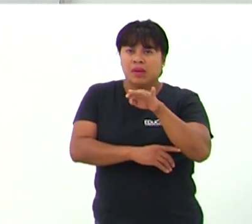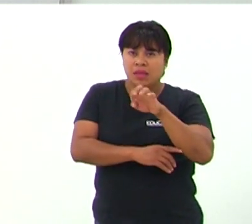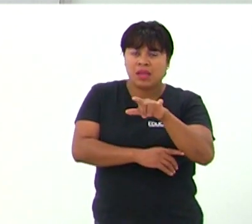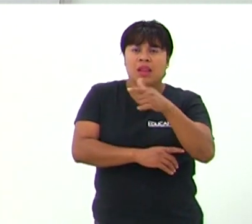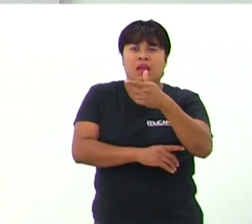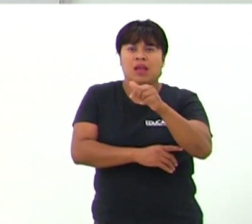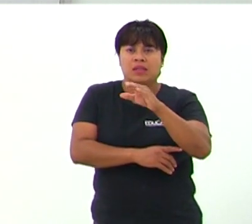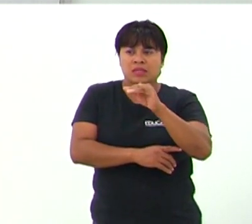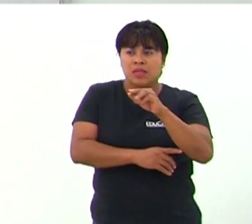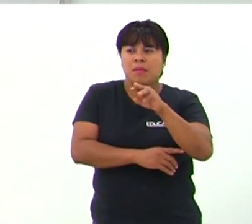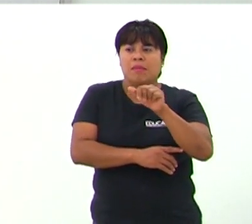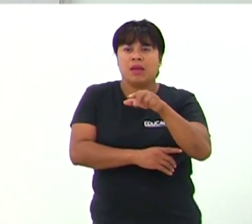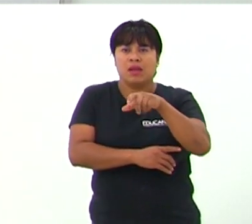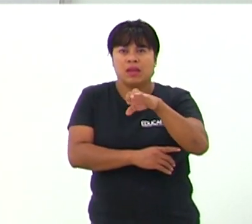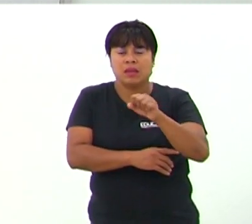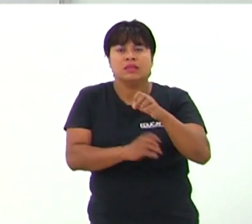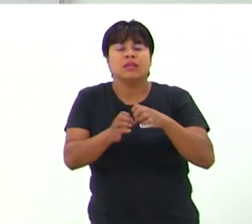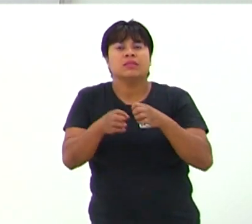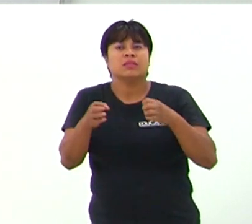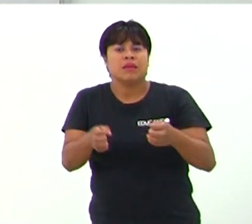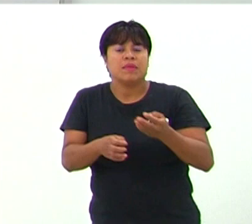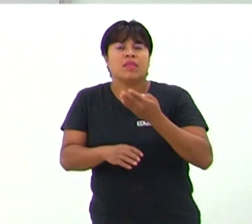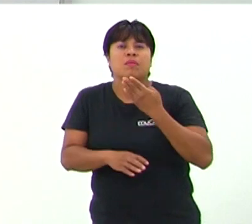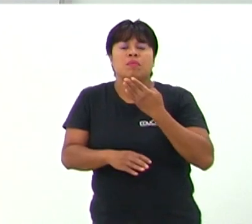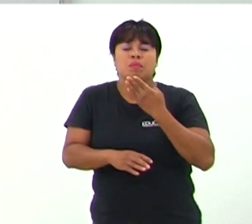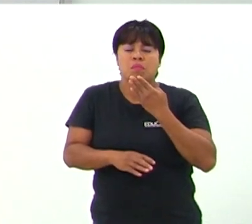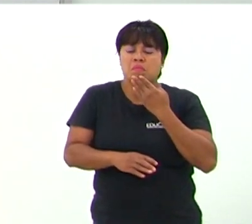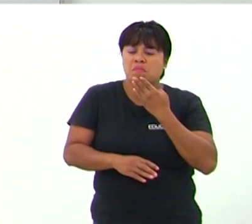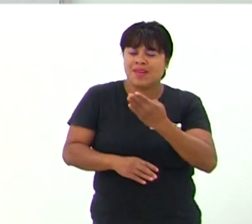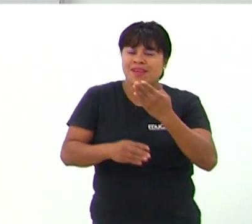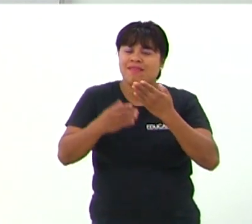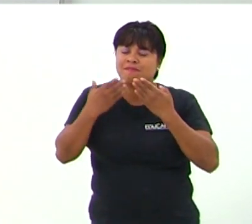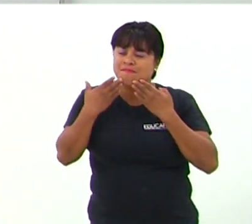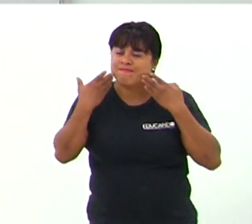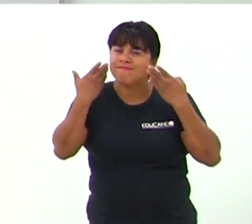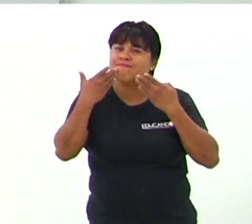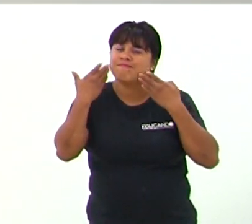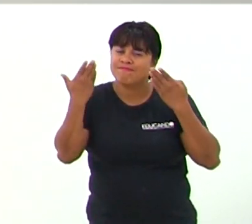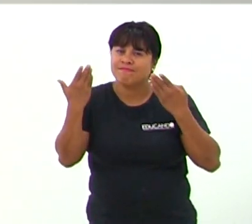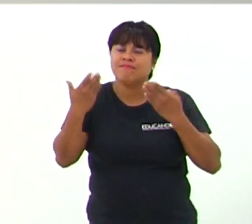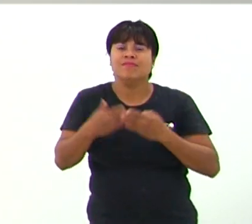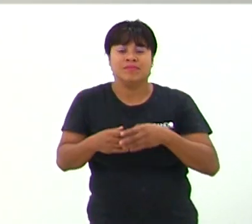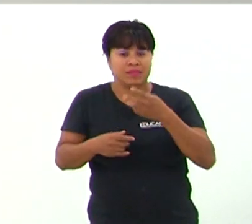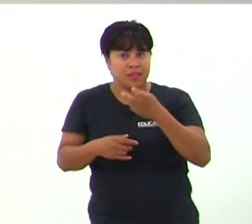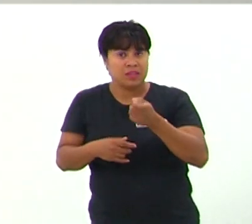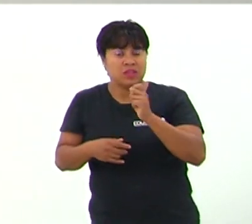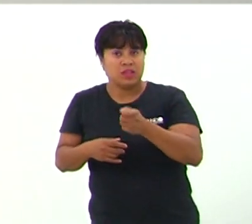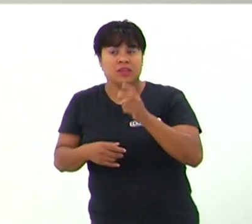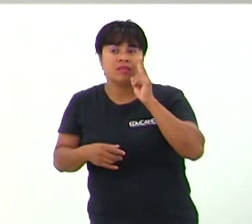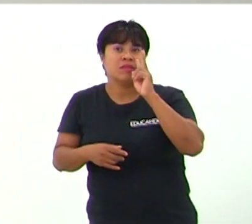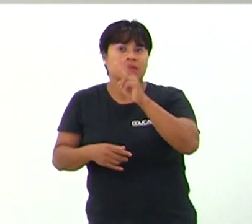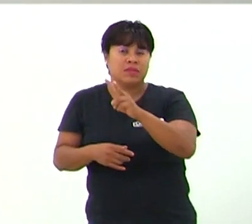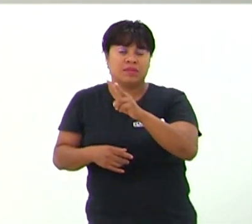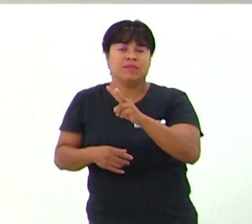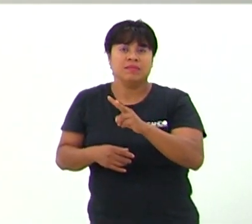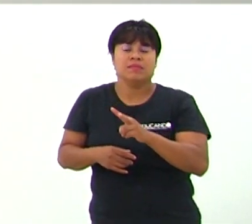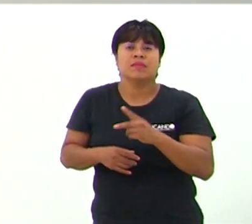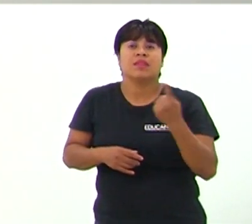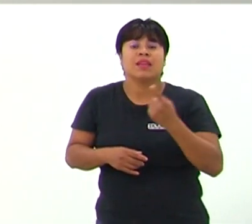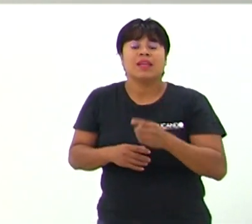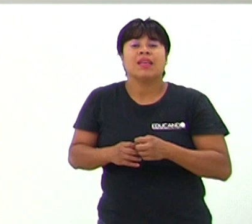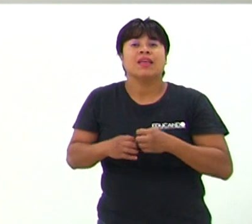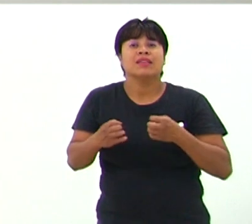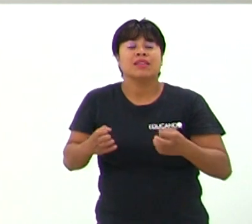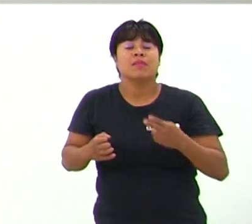Márquez estaba de muy buen humor. Bien, esto te va a permitir identificar que